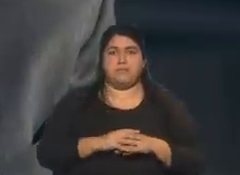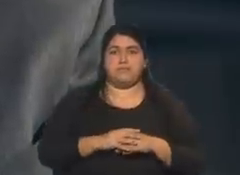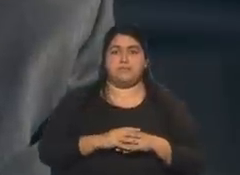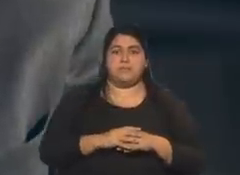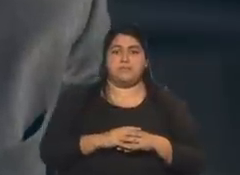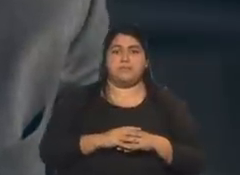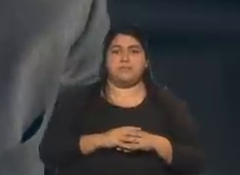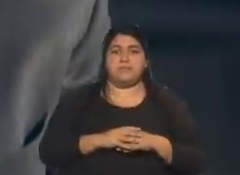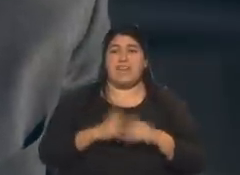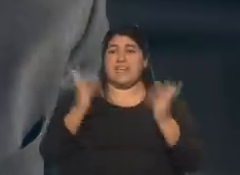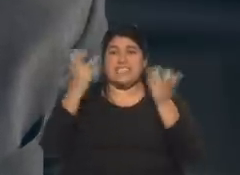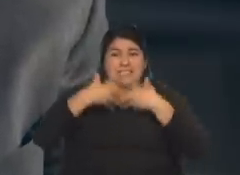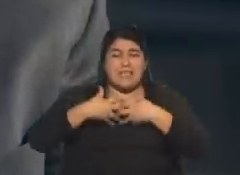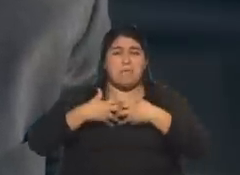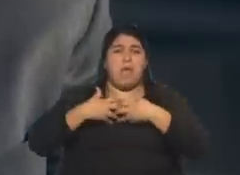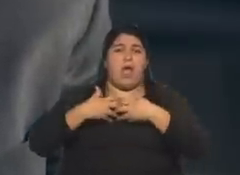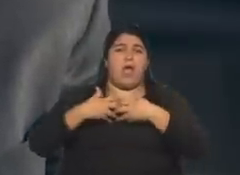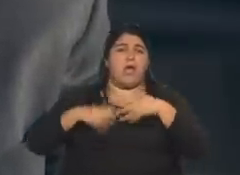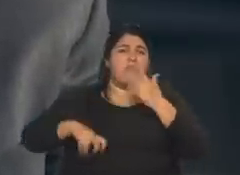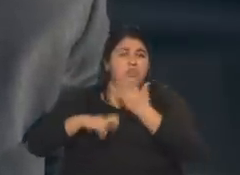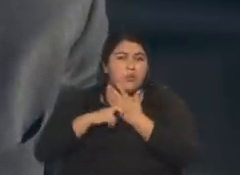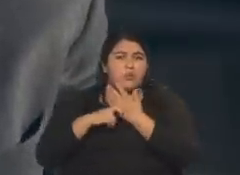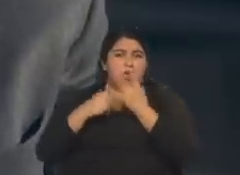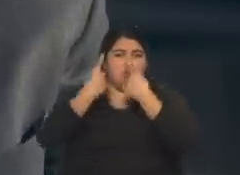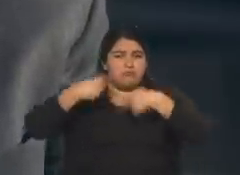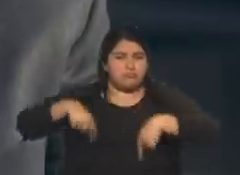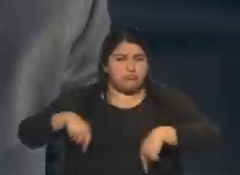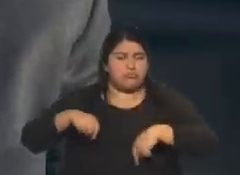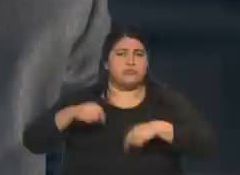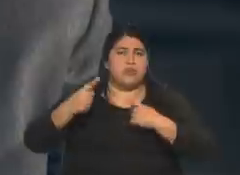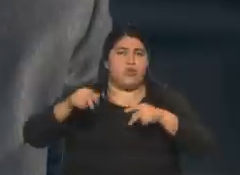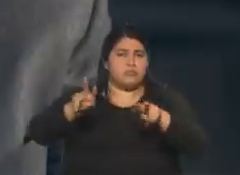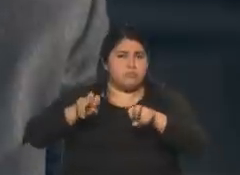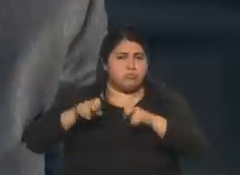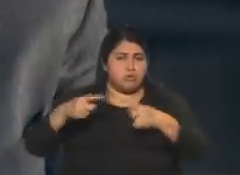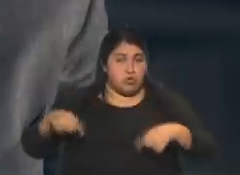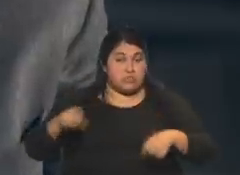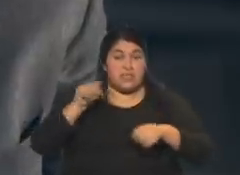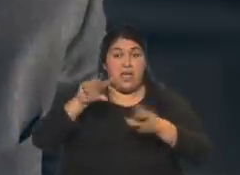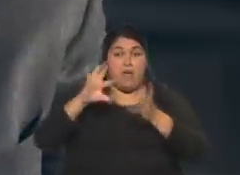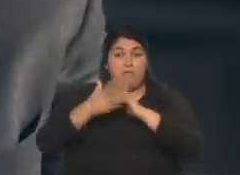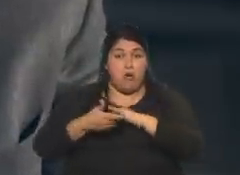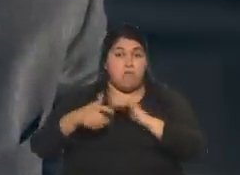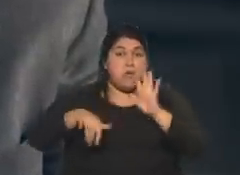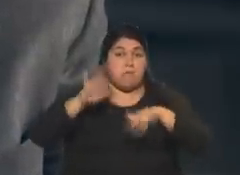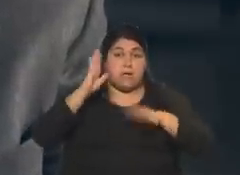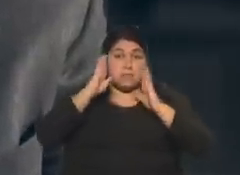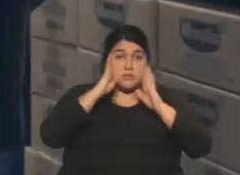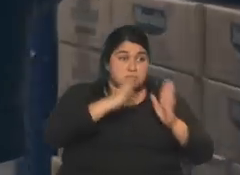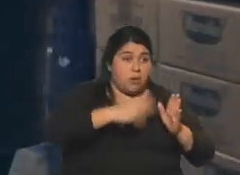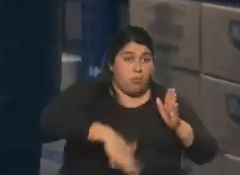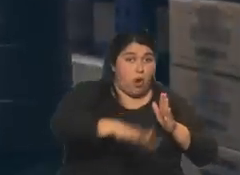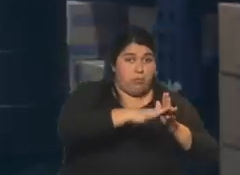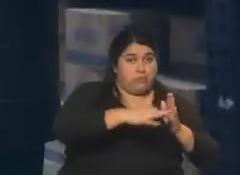de un mal sistema tributario que hace justamente que los incentivos estén puestos al revés, ¿no?